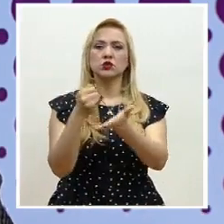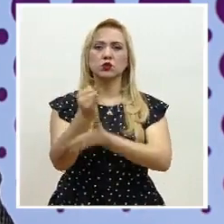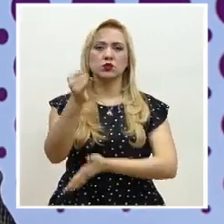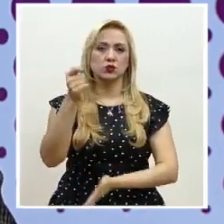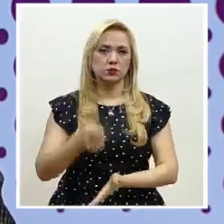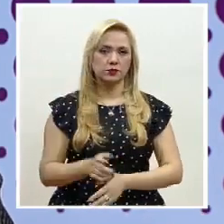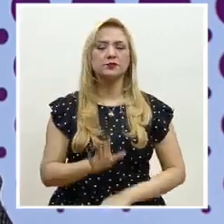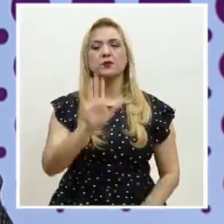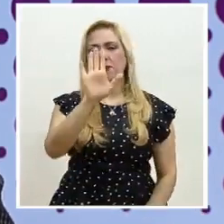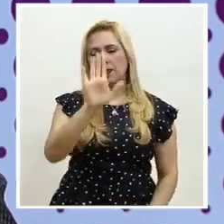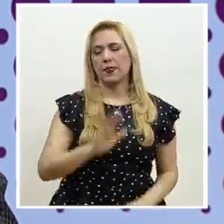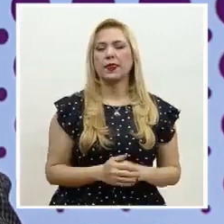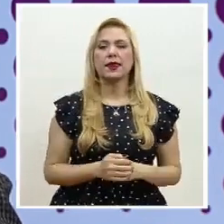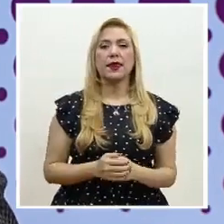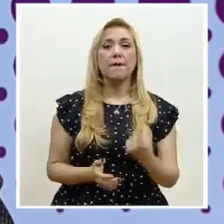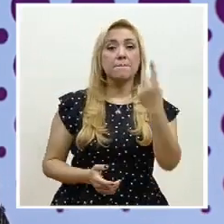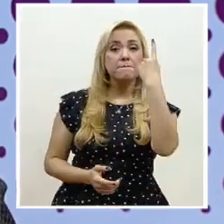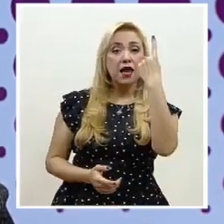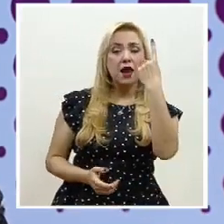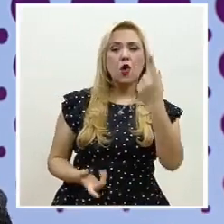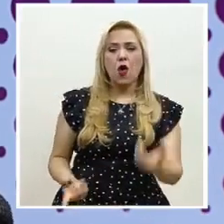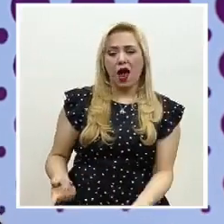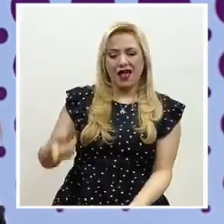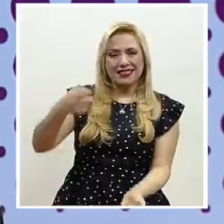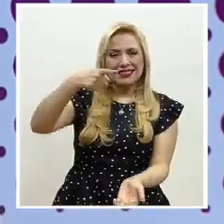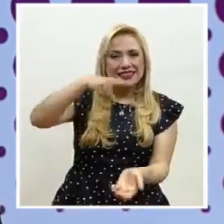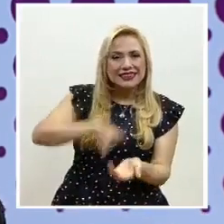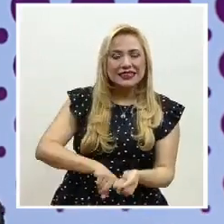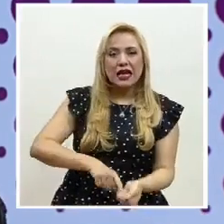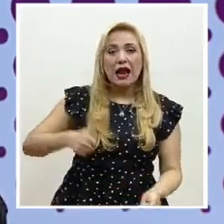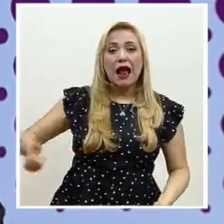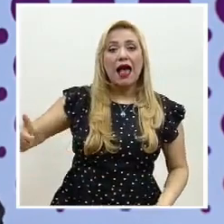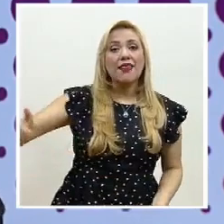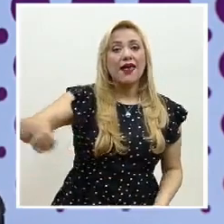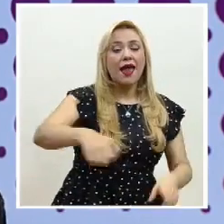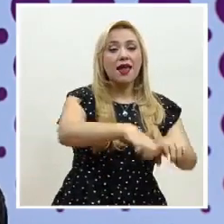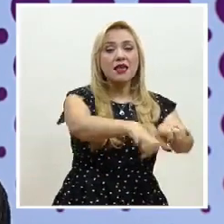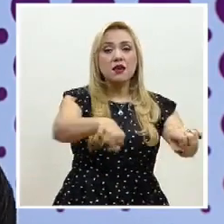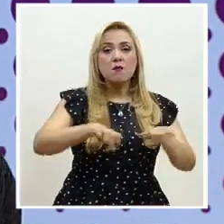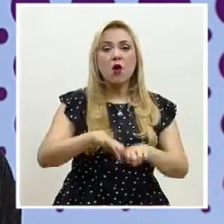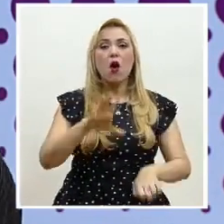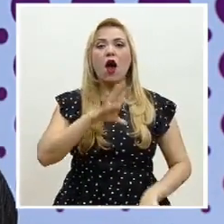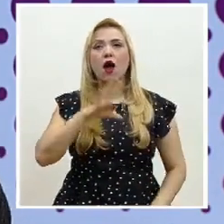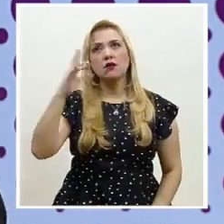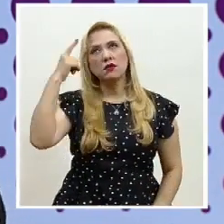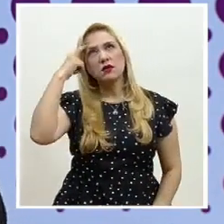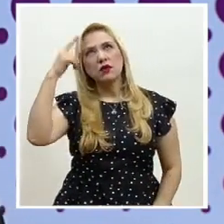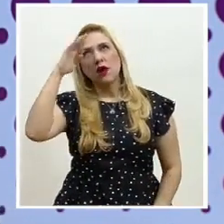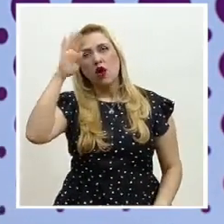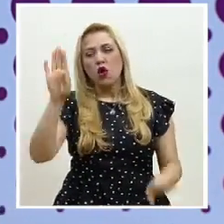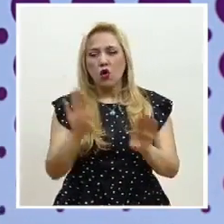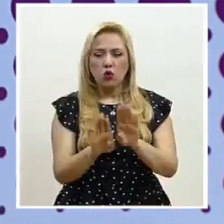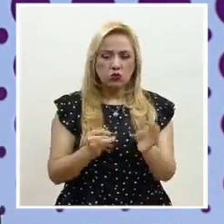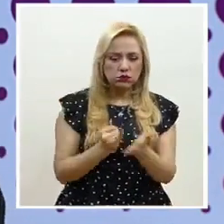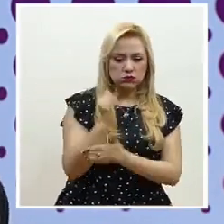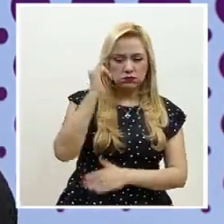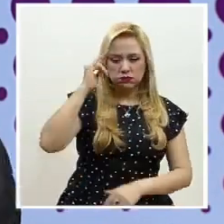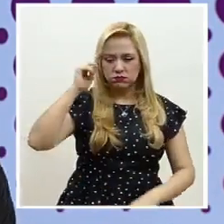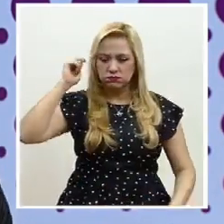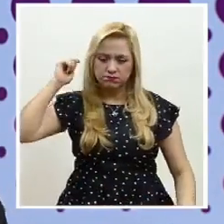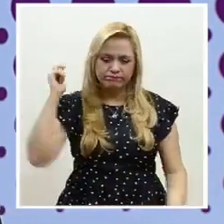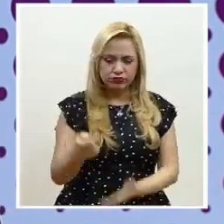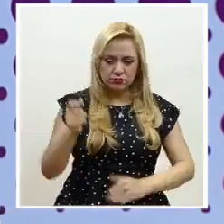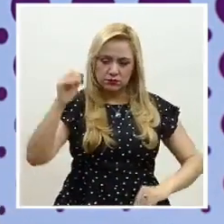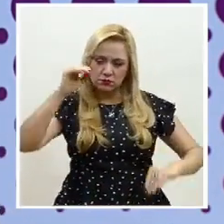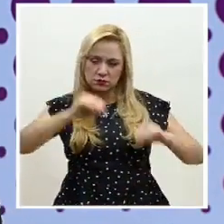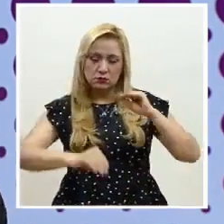el proceso de cocción interna. Cada ponencia tiene su propia lógica de cómo van confeccionando las sentencias. Y a la vez esto es